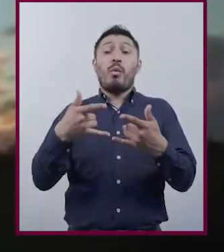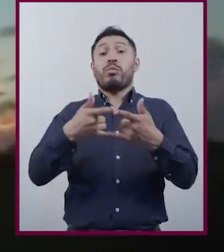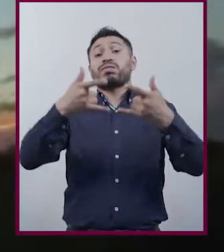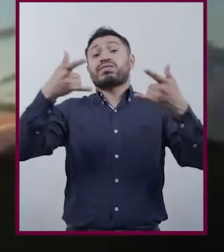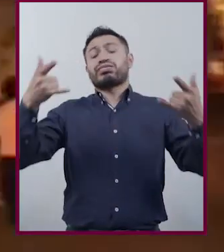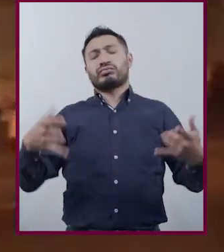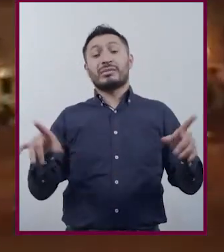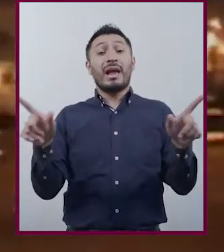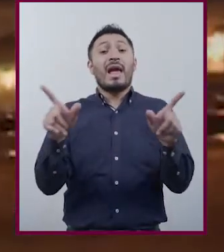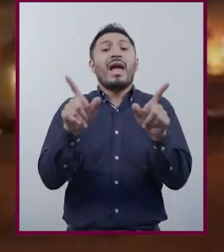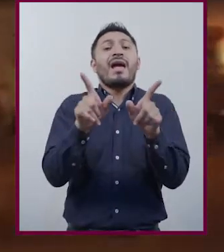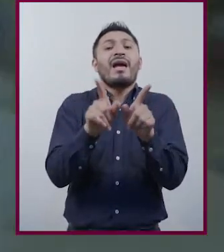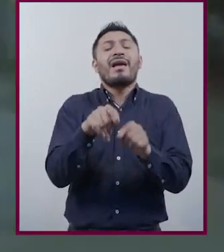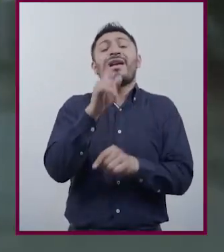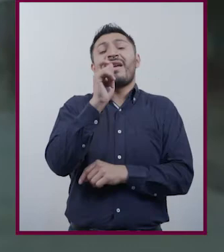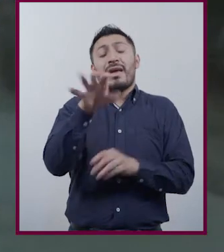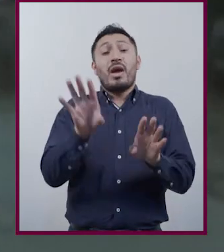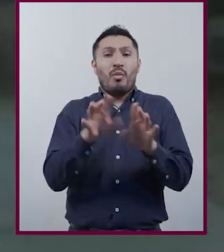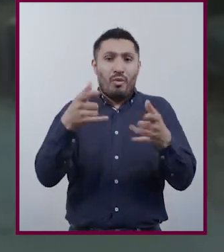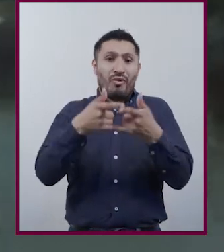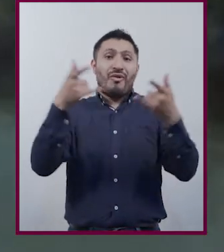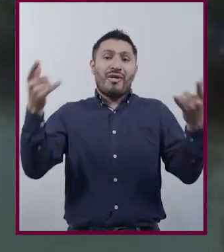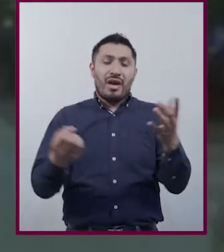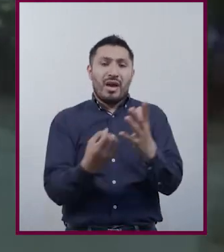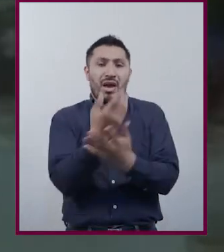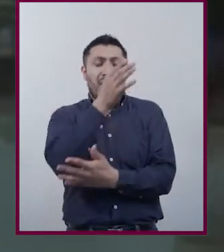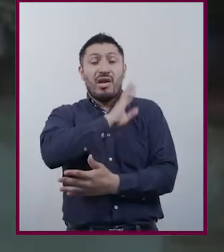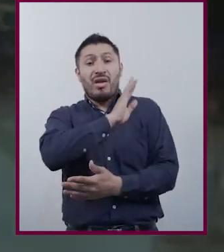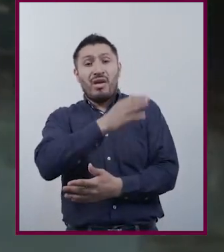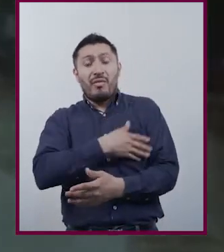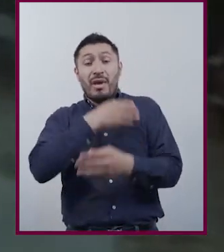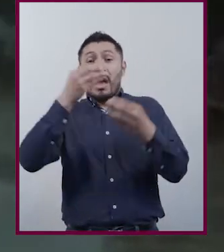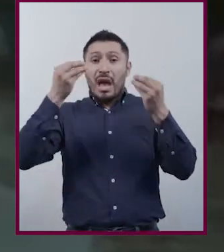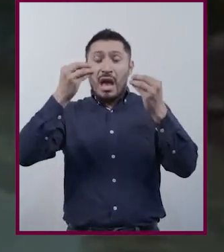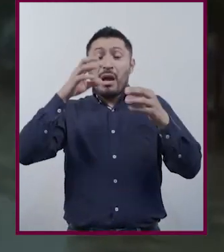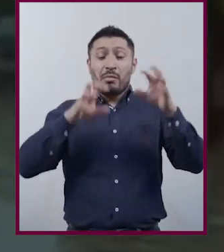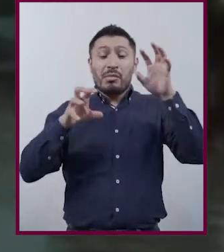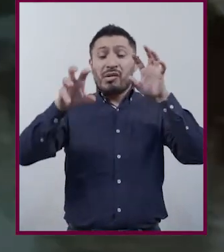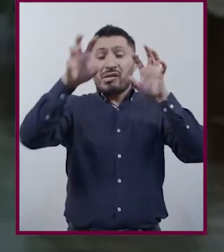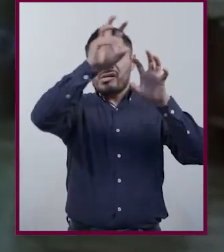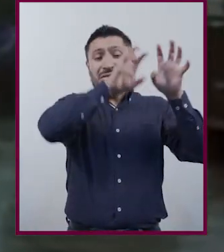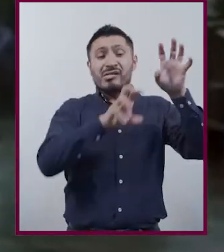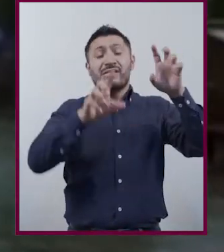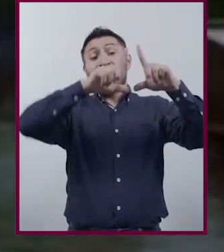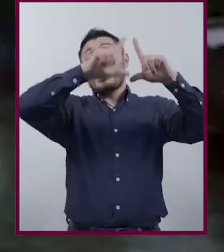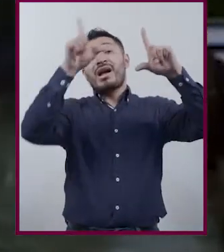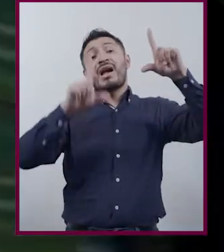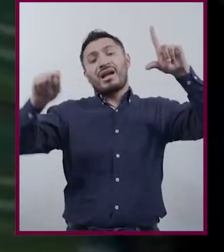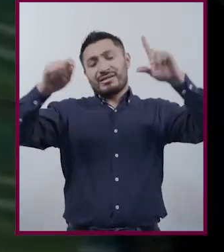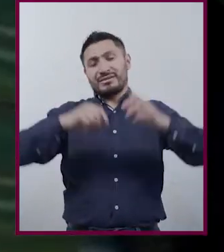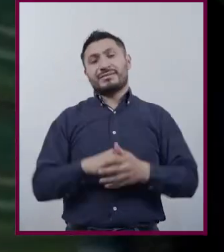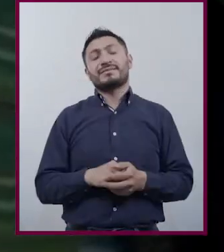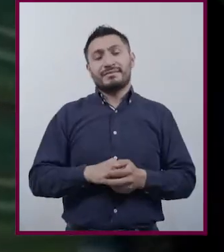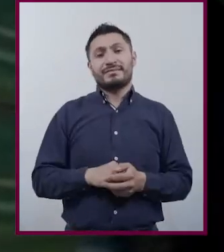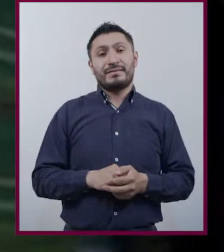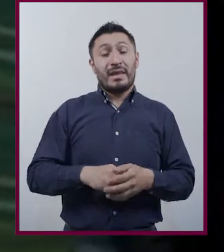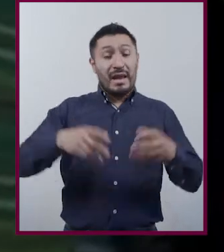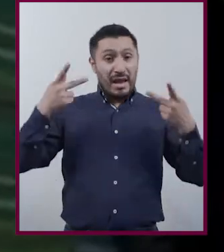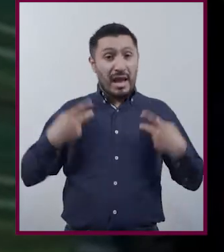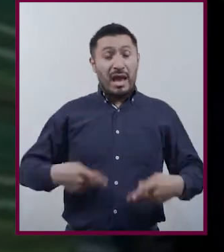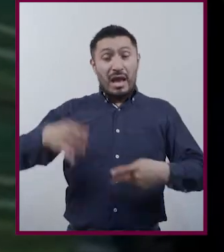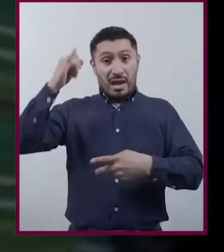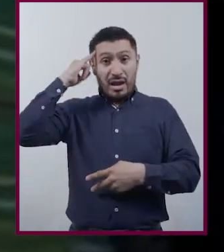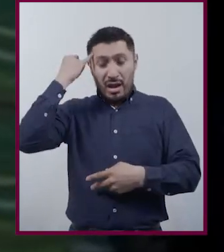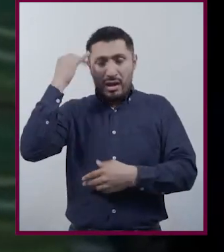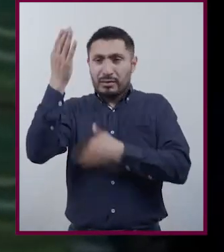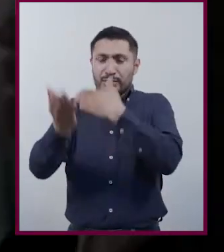en resumidas cuentas, es la historia de la Nueva España y muchas partes de la República Mexicana. Los indígenas al